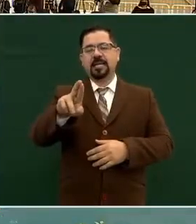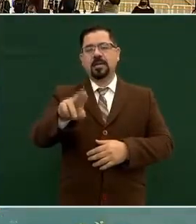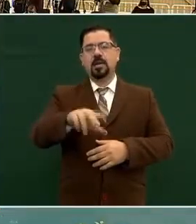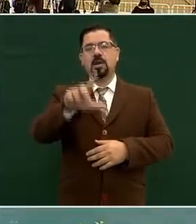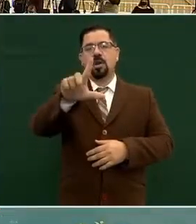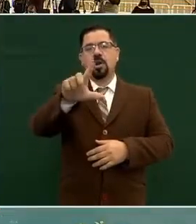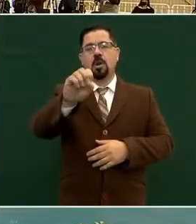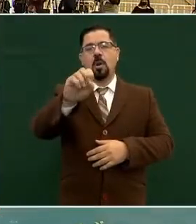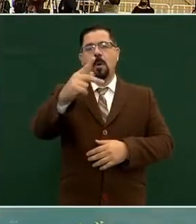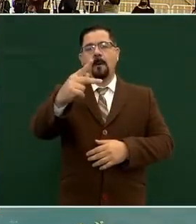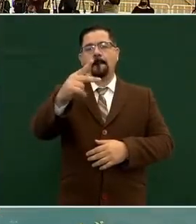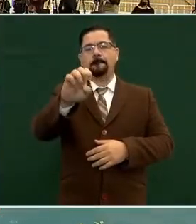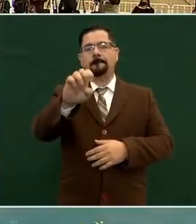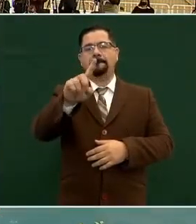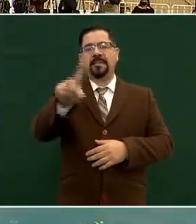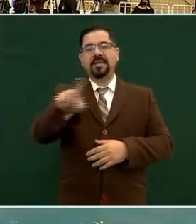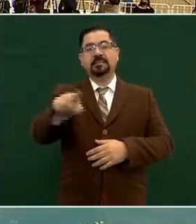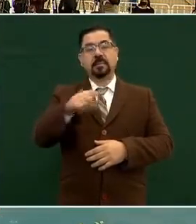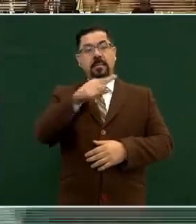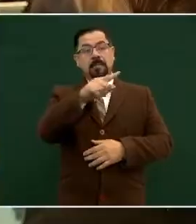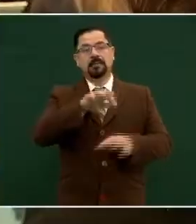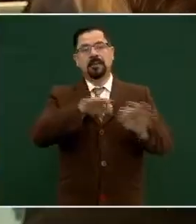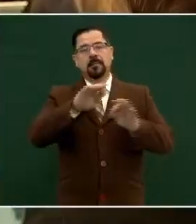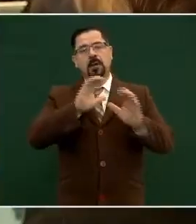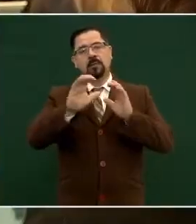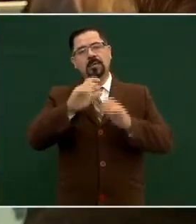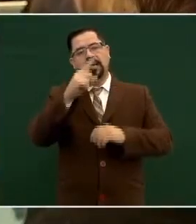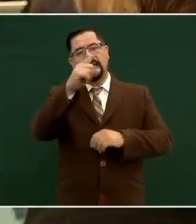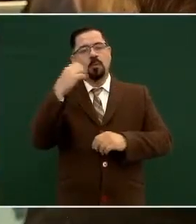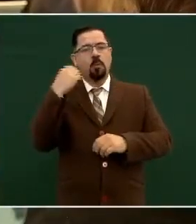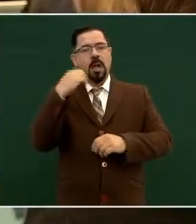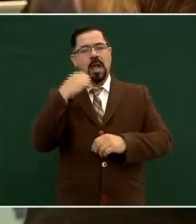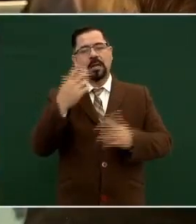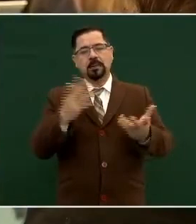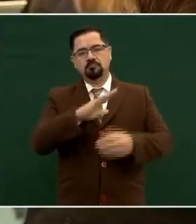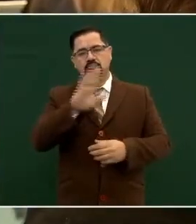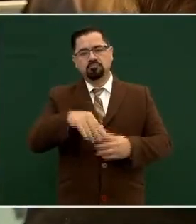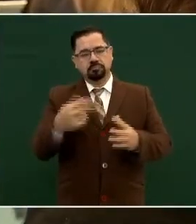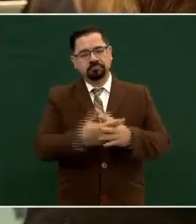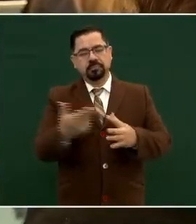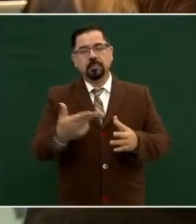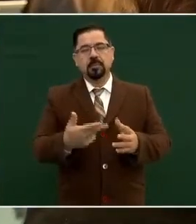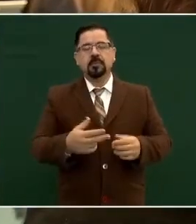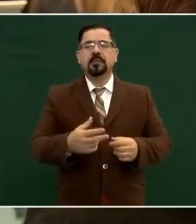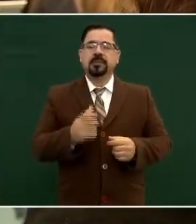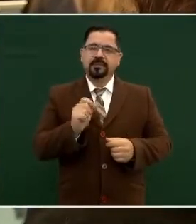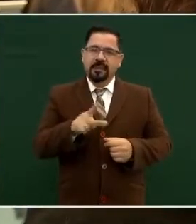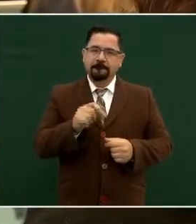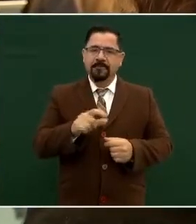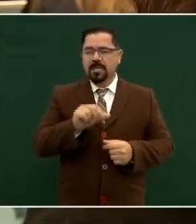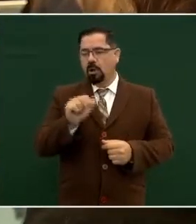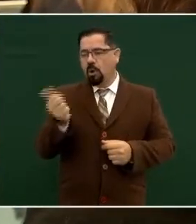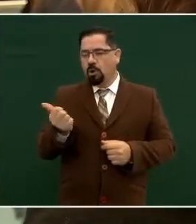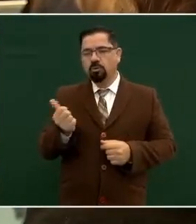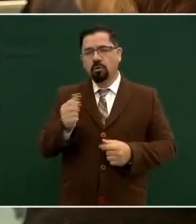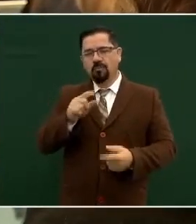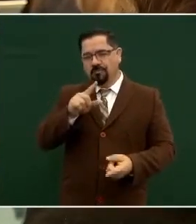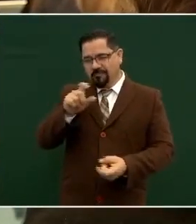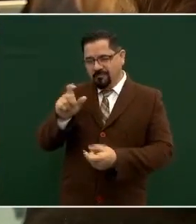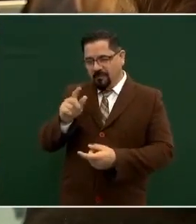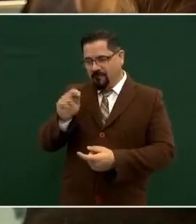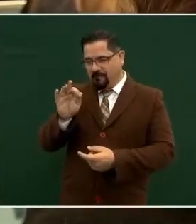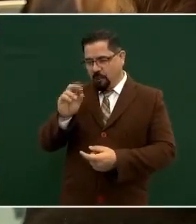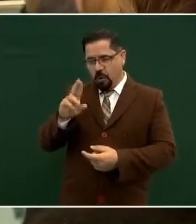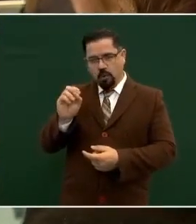periodista, preguntarles qué información tienen, y también si en estos foros que entiendo ha hecho el subsecretario Encinas ¿Ya se